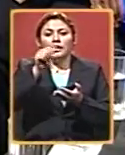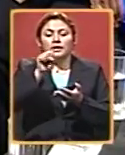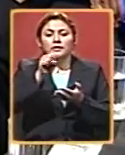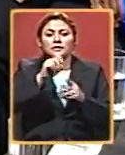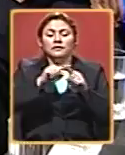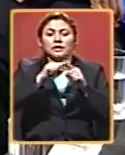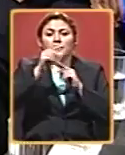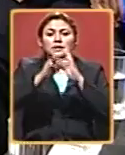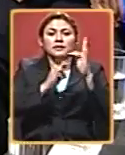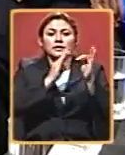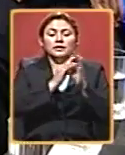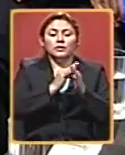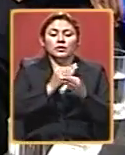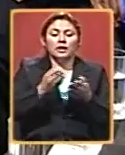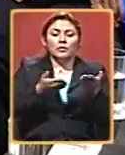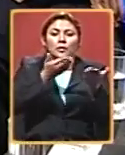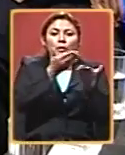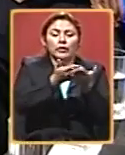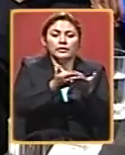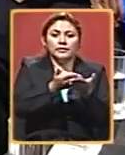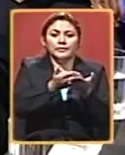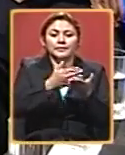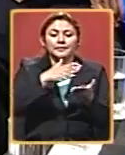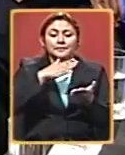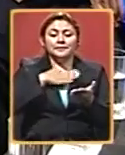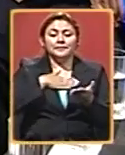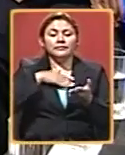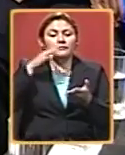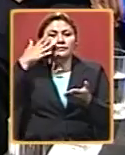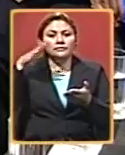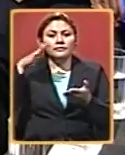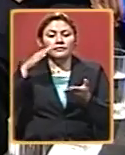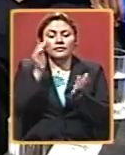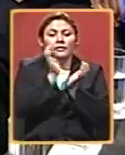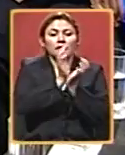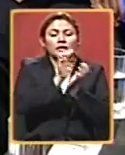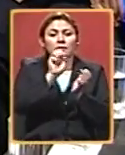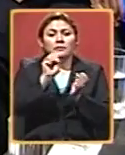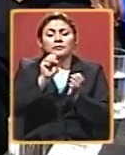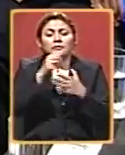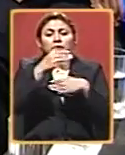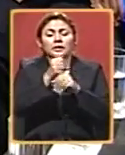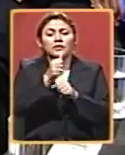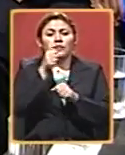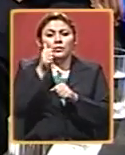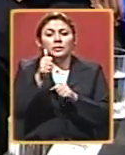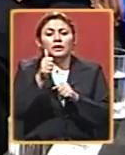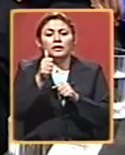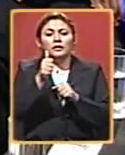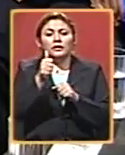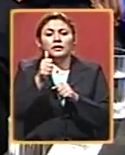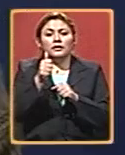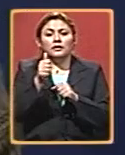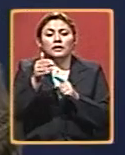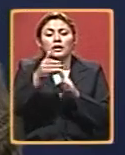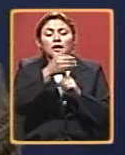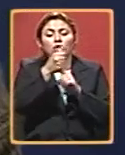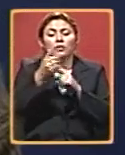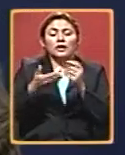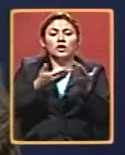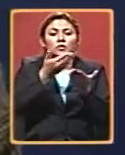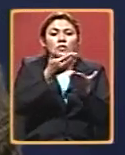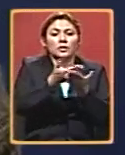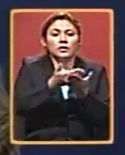proveedores y a mí me parece que la Caja ha hecho bien al tomar esos proveedores, como